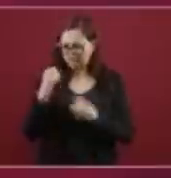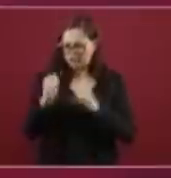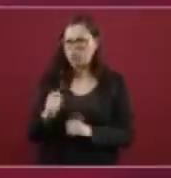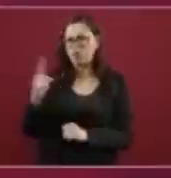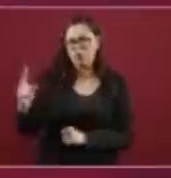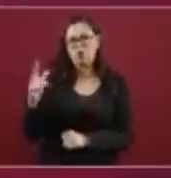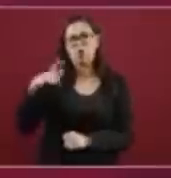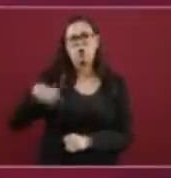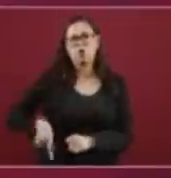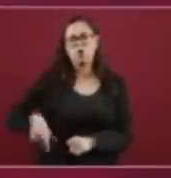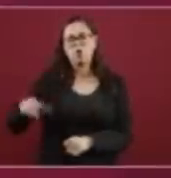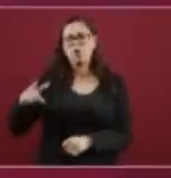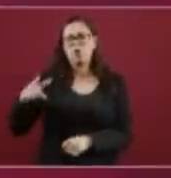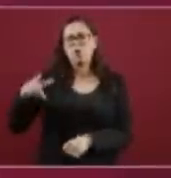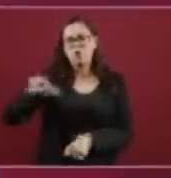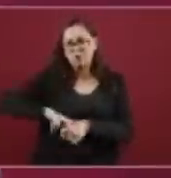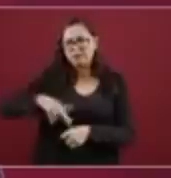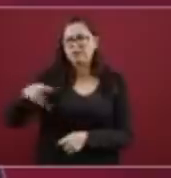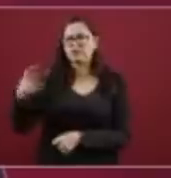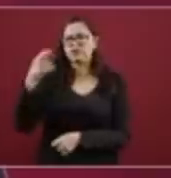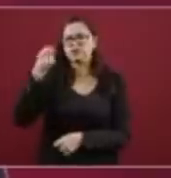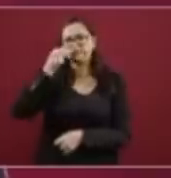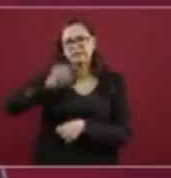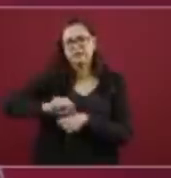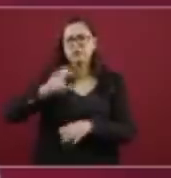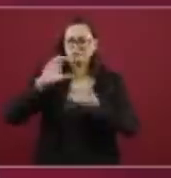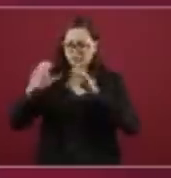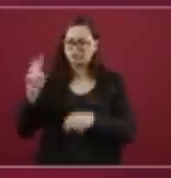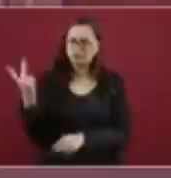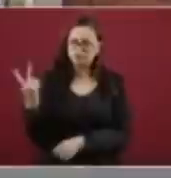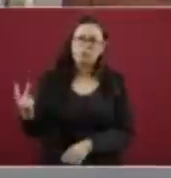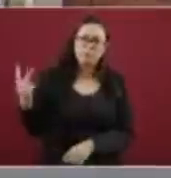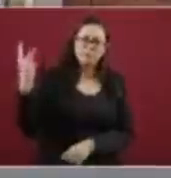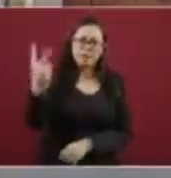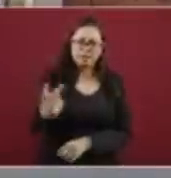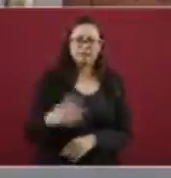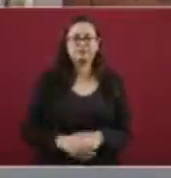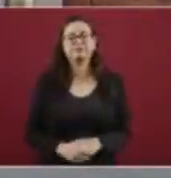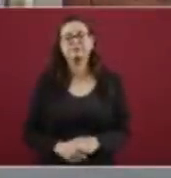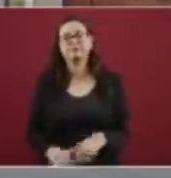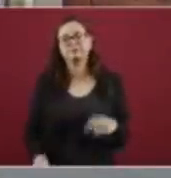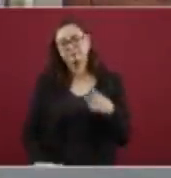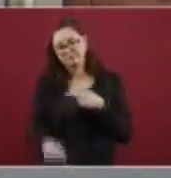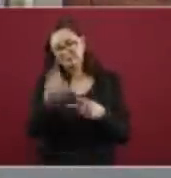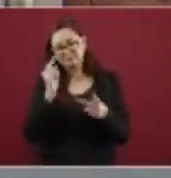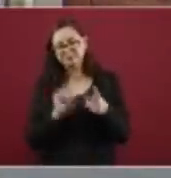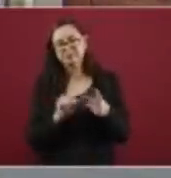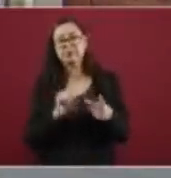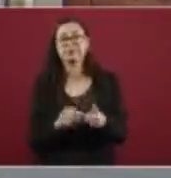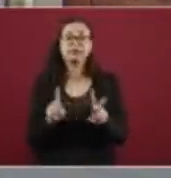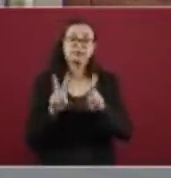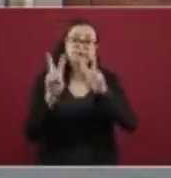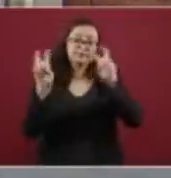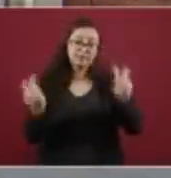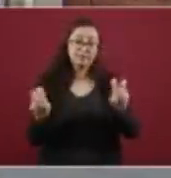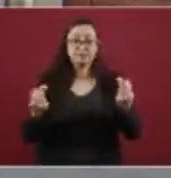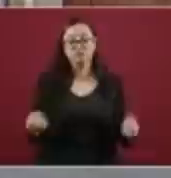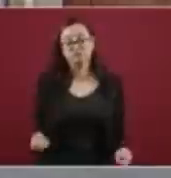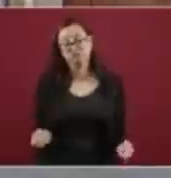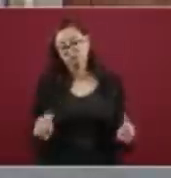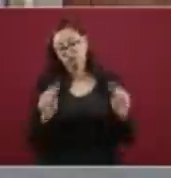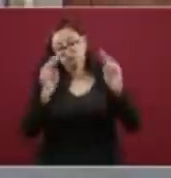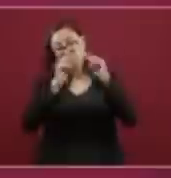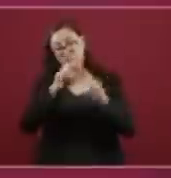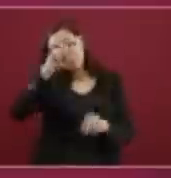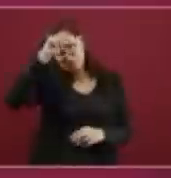de Comunicación. Bueno, en el caso de la minería es parecido,